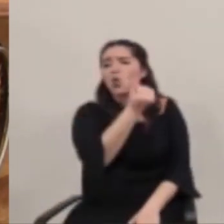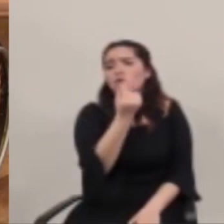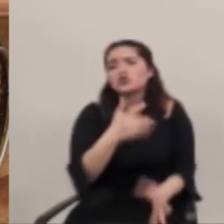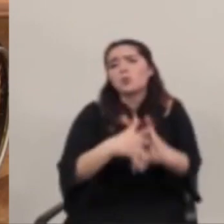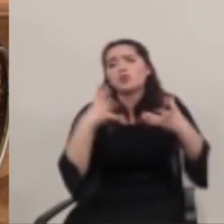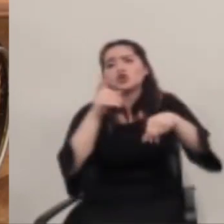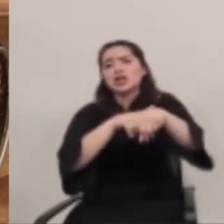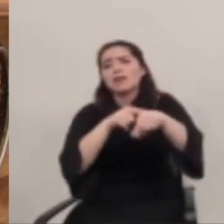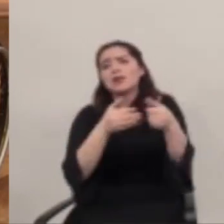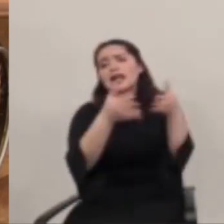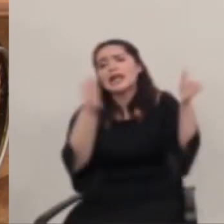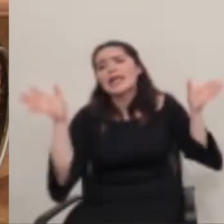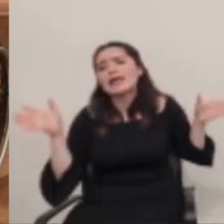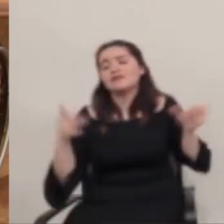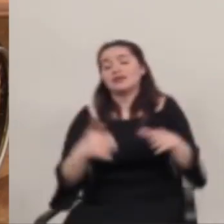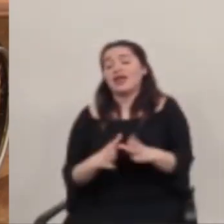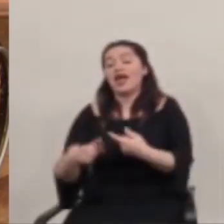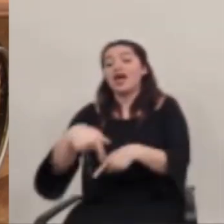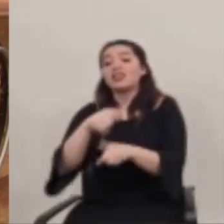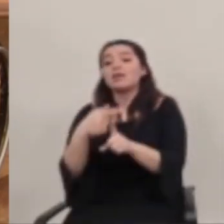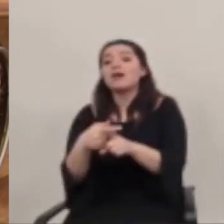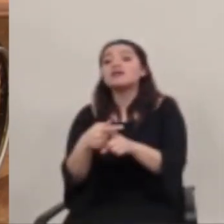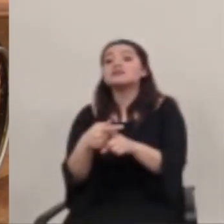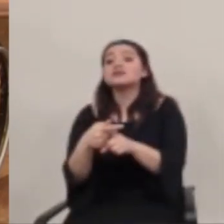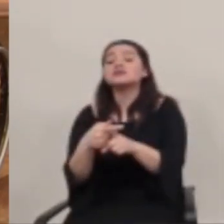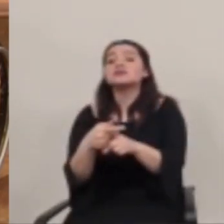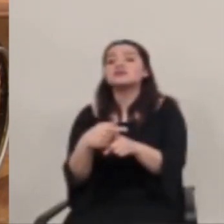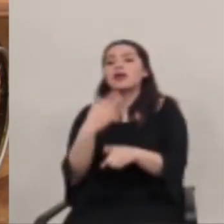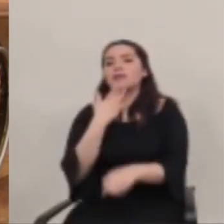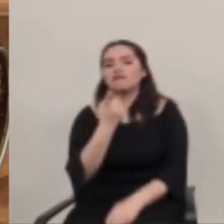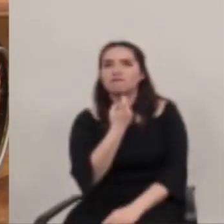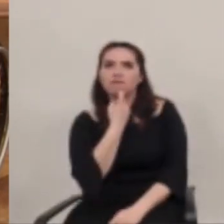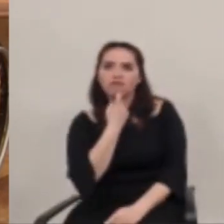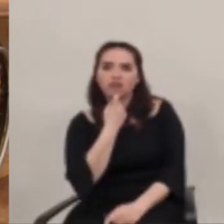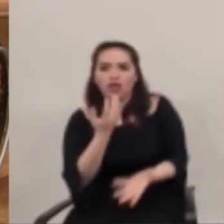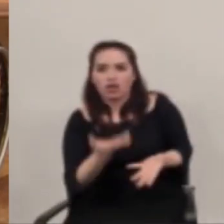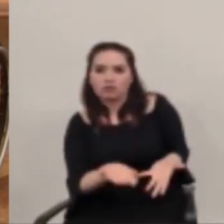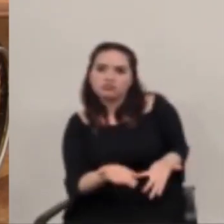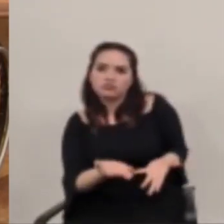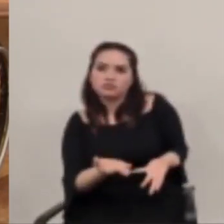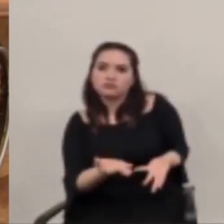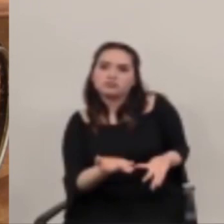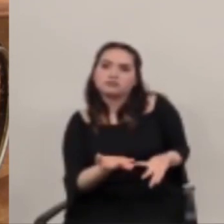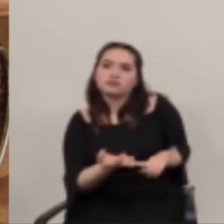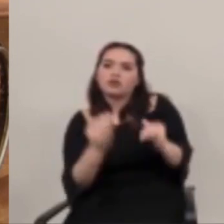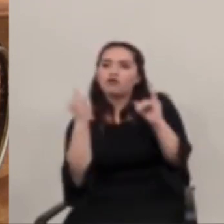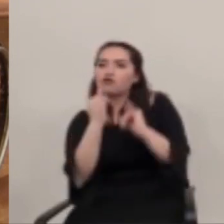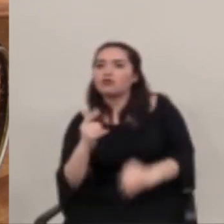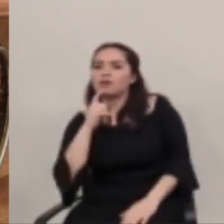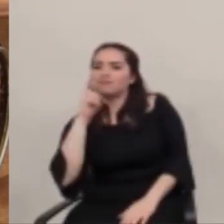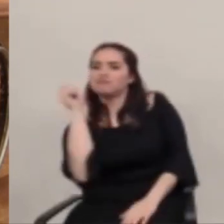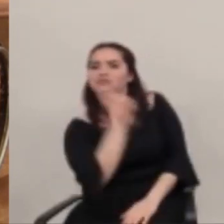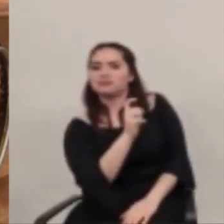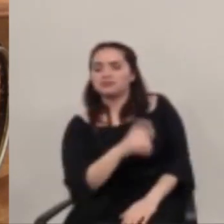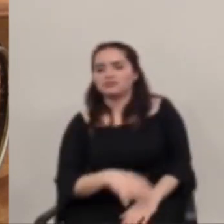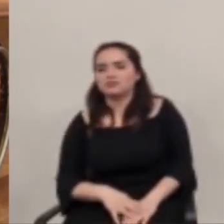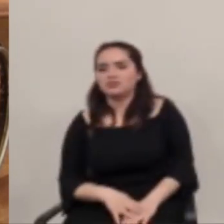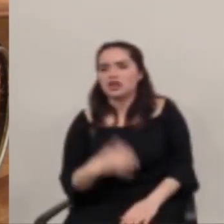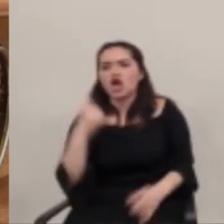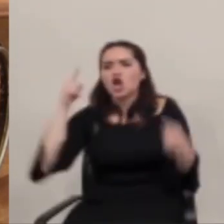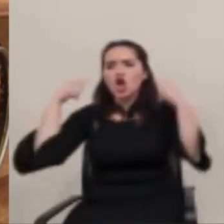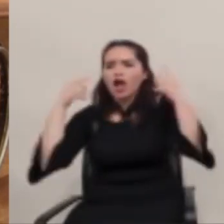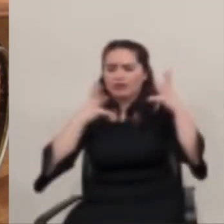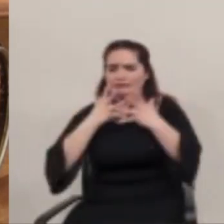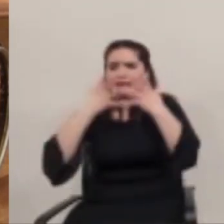tiempo libre. Además, también, igual que ahora les agregaban fea, como la forma que encontraron de descalificarla, e histérica,